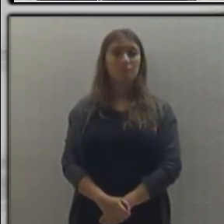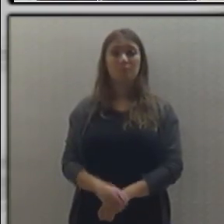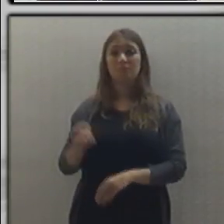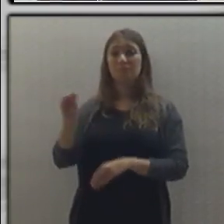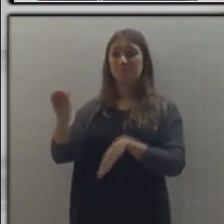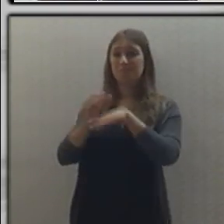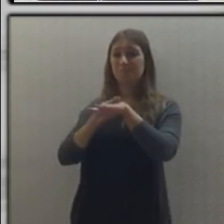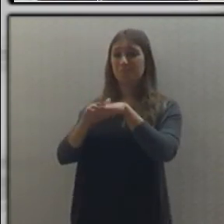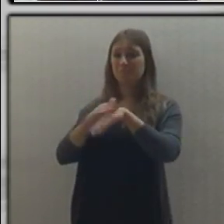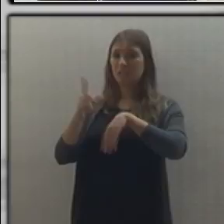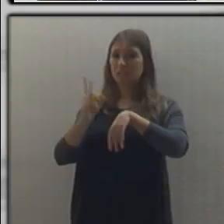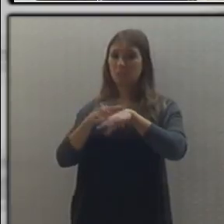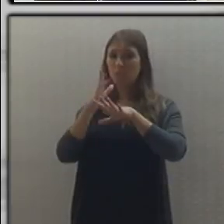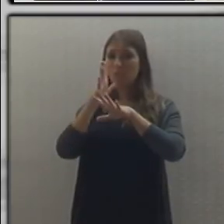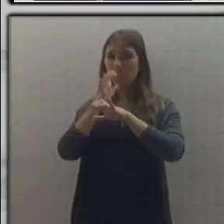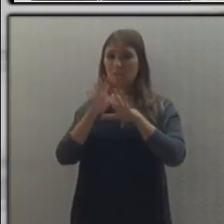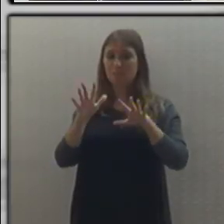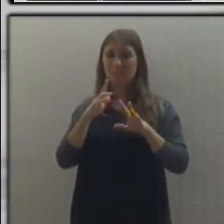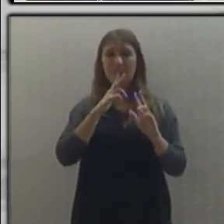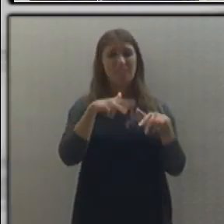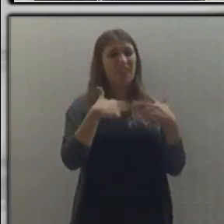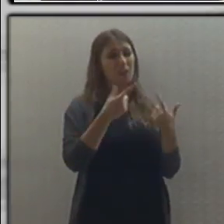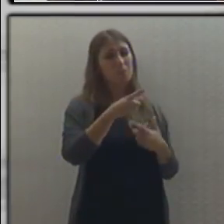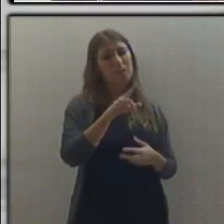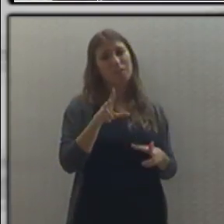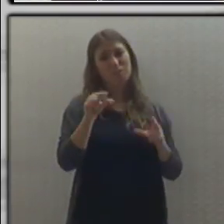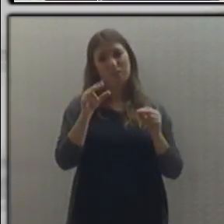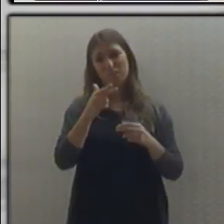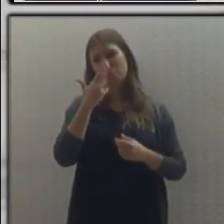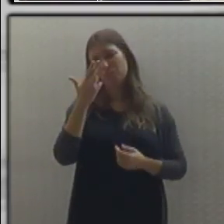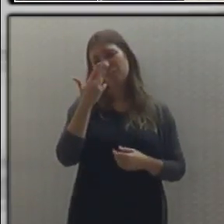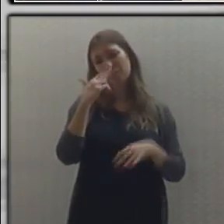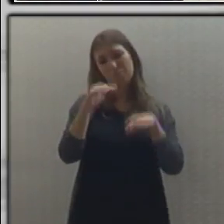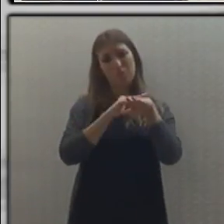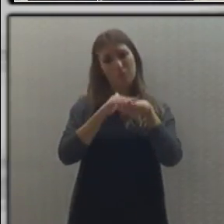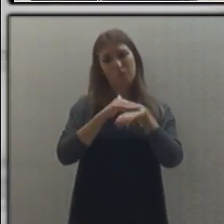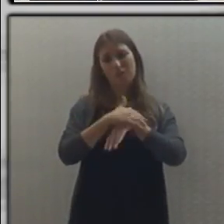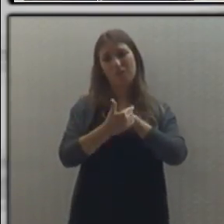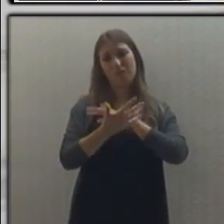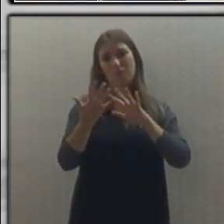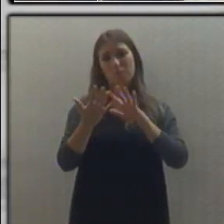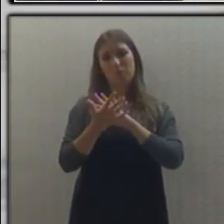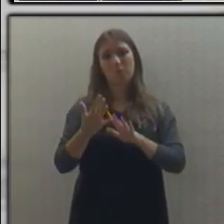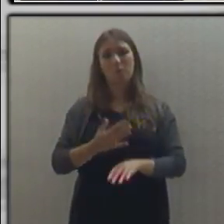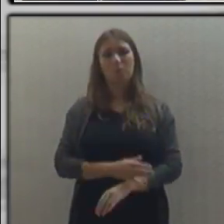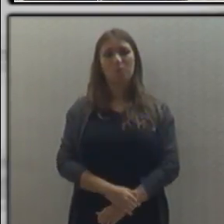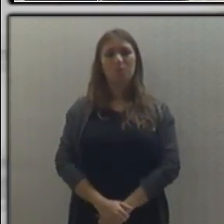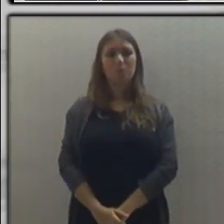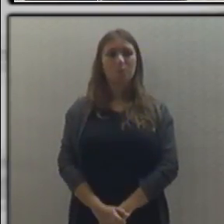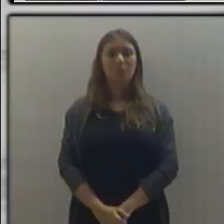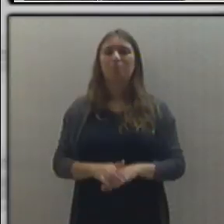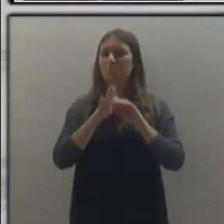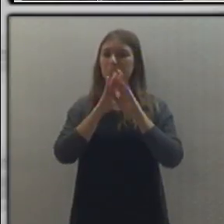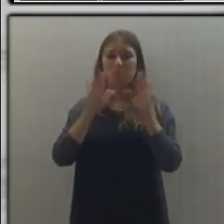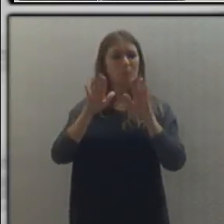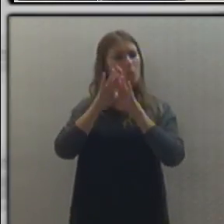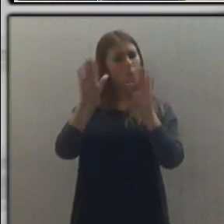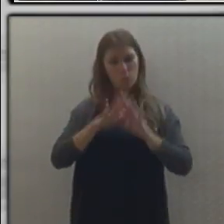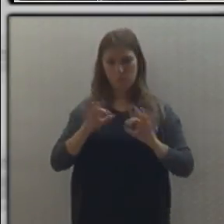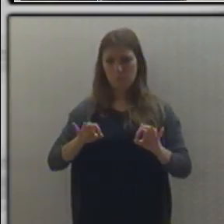Tiempo, yo creo. Sí, déjame que termine estas, que son realmente interesantes. Perdonad, voy rápido. Bueno, simplemente son las